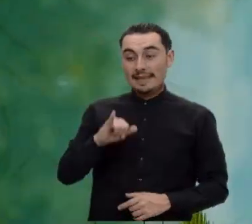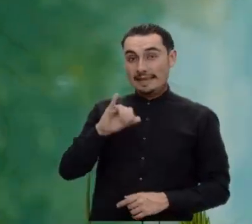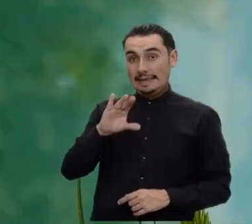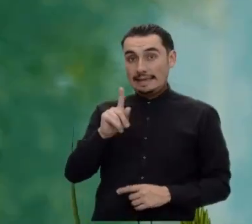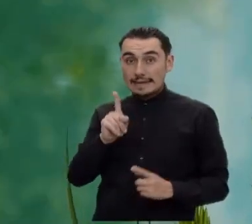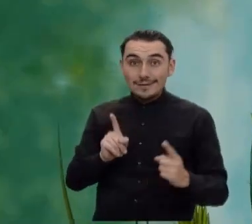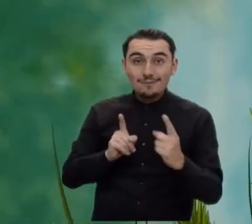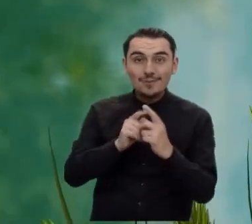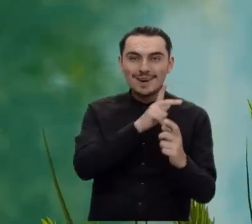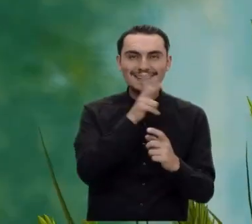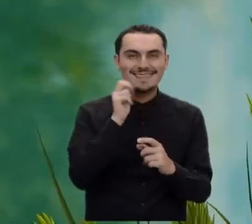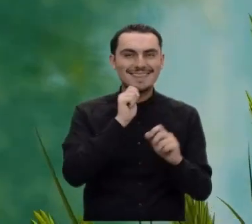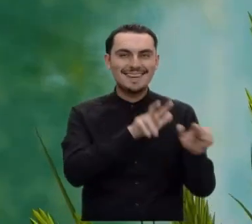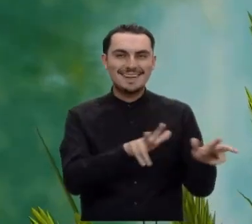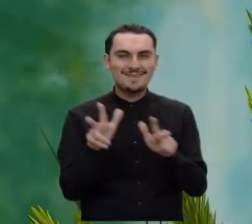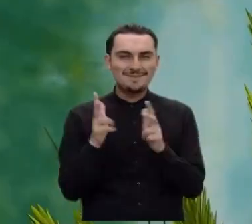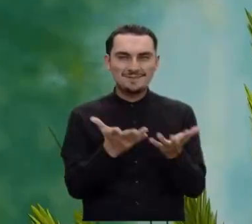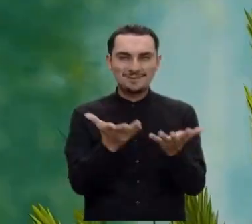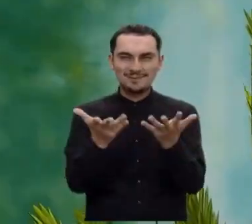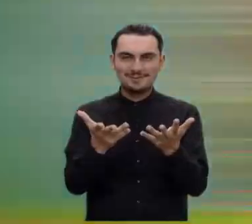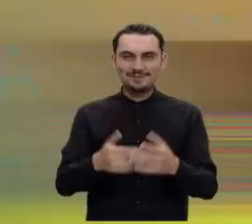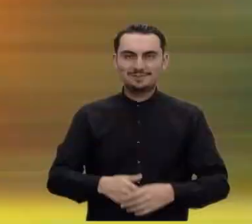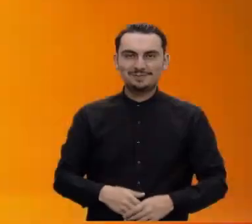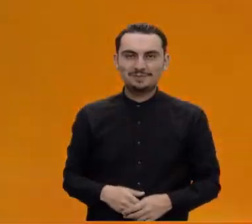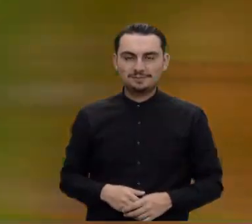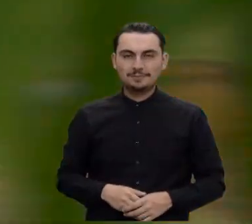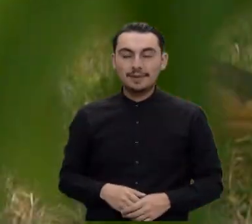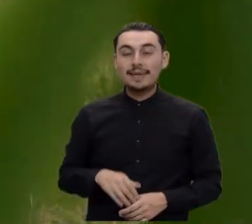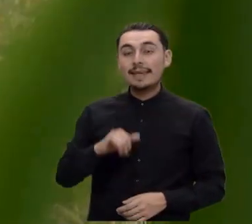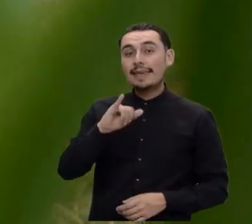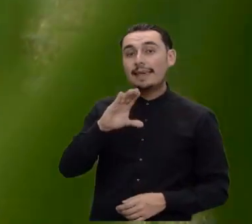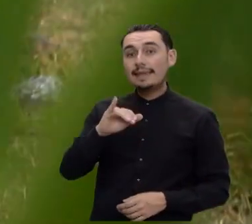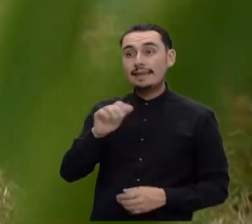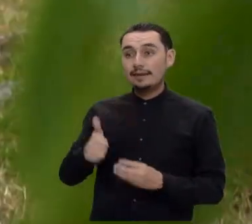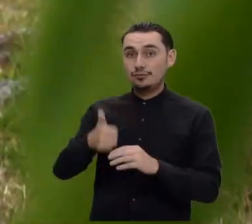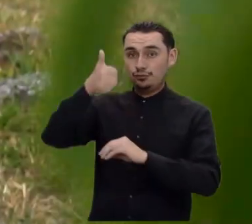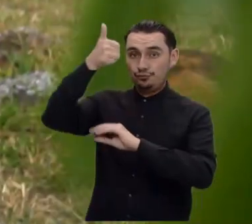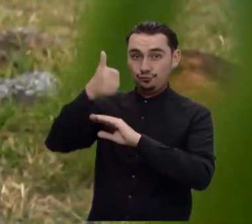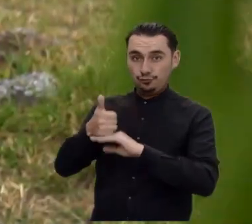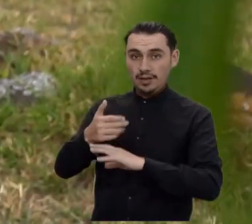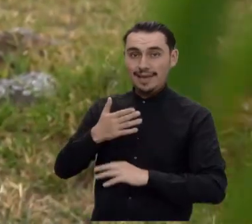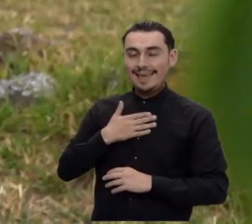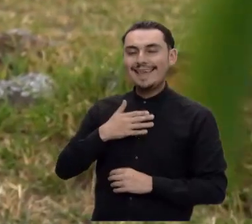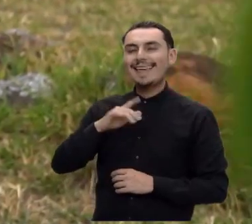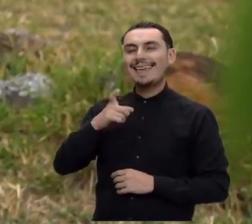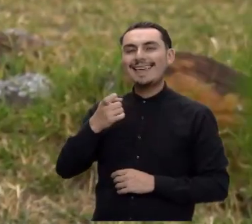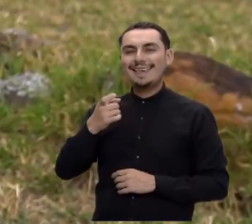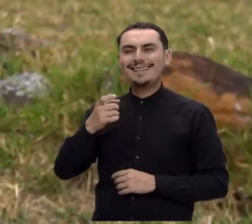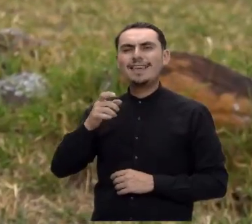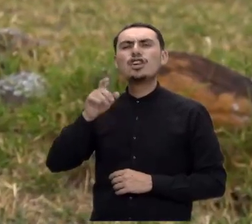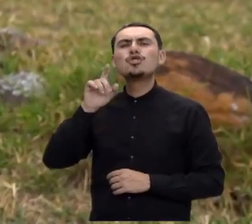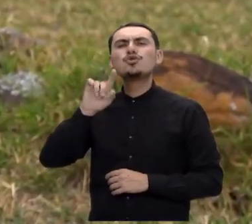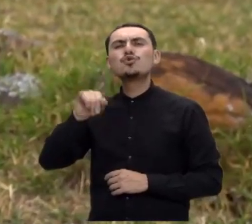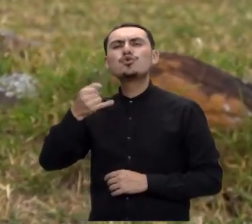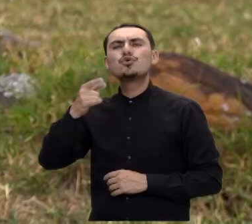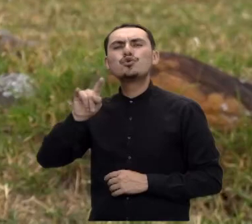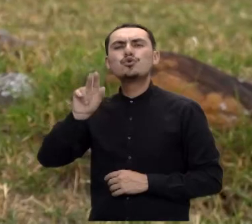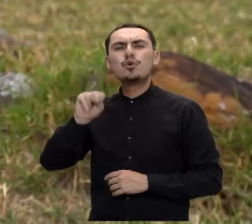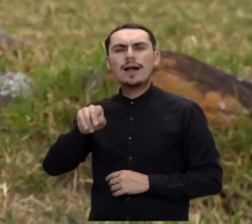ICA, más cerca del campo. El ICA, en cabeza del gerente general Juan Fernando Roa Ortiz,